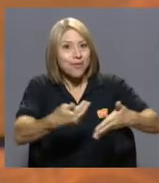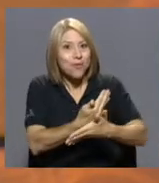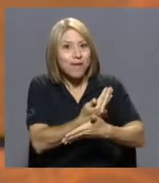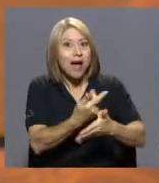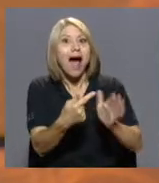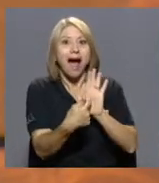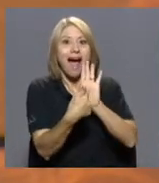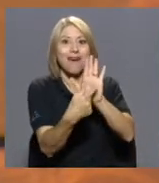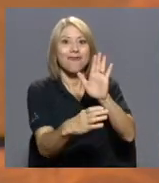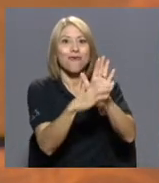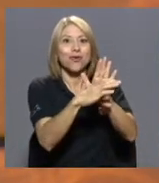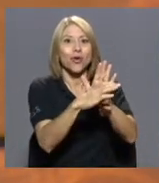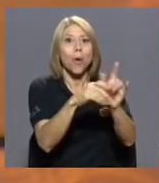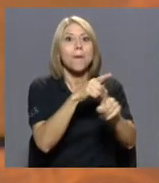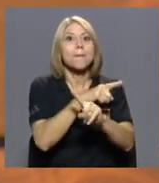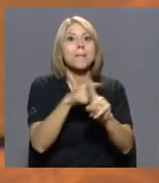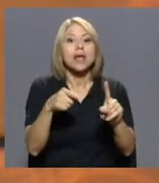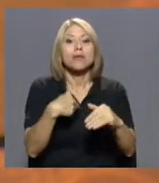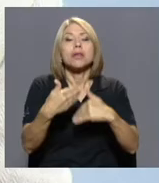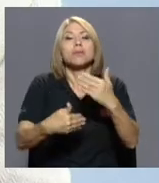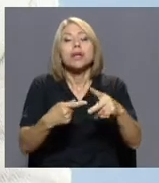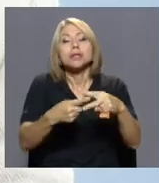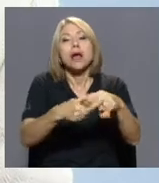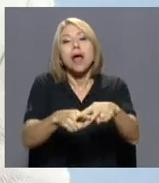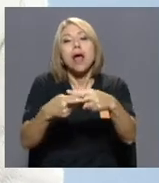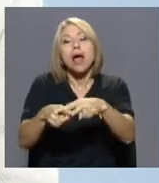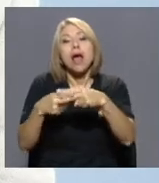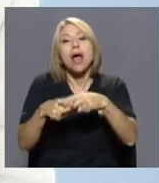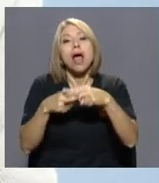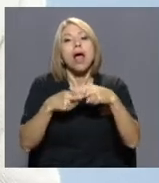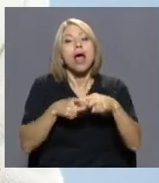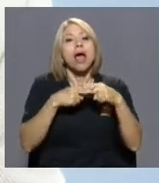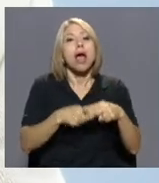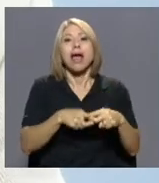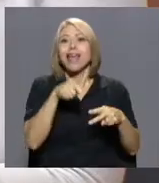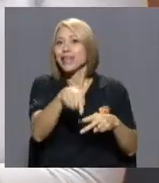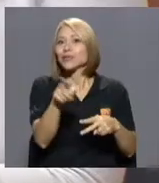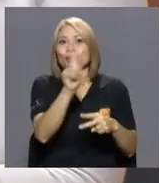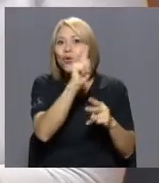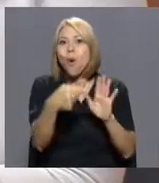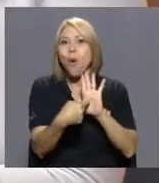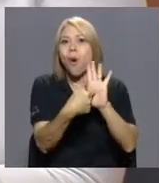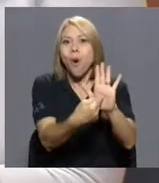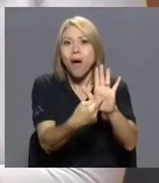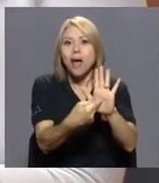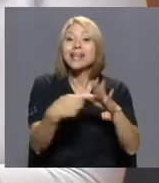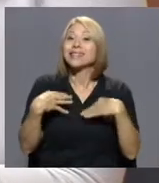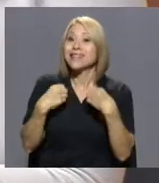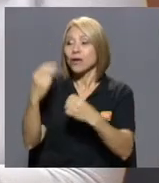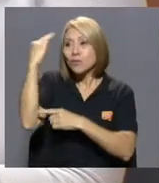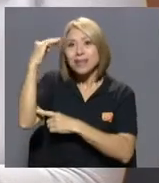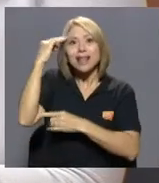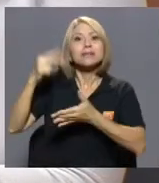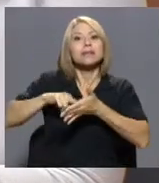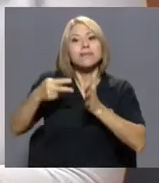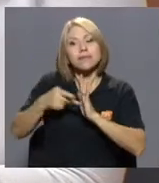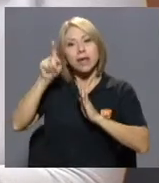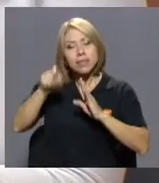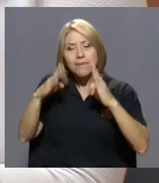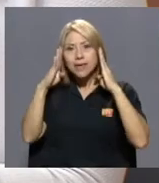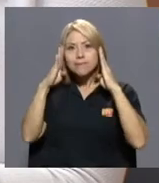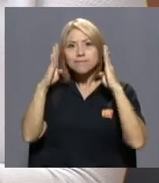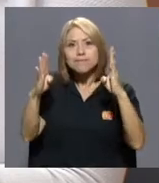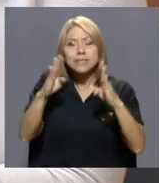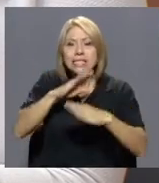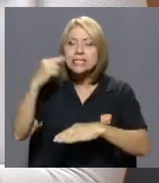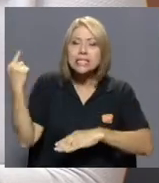la salud mental es darnos mantenimiento todo el tiempo. Claro. Entonces, sí, efectivamente, don Leonardo, hay un prejuicio sobre la salud mental. O sea, en la